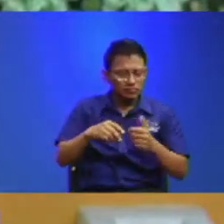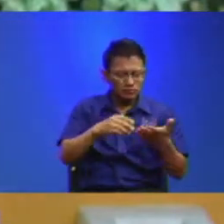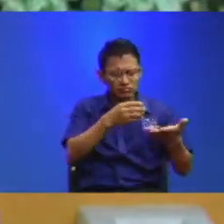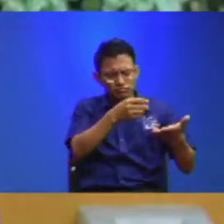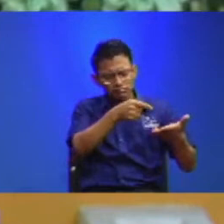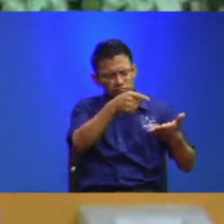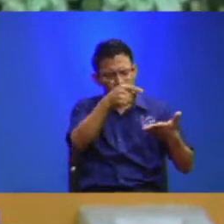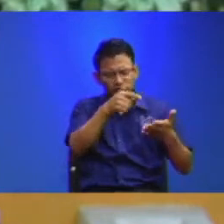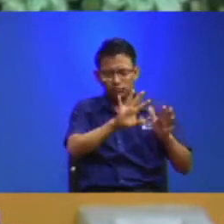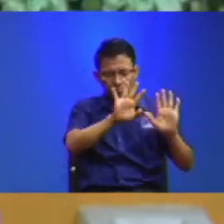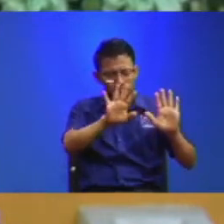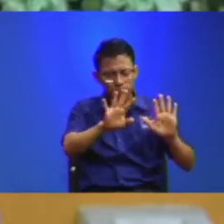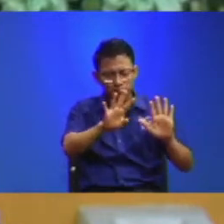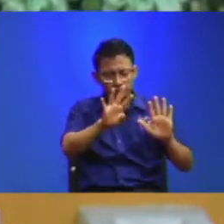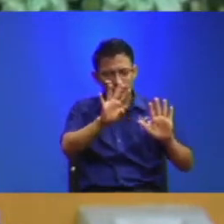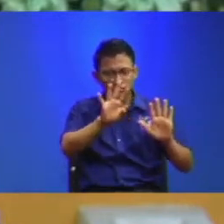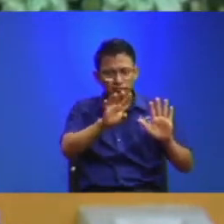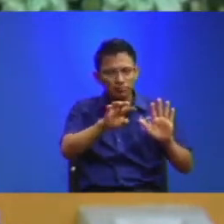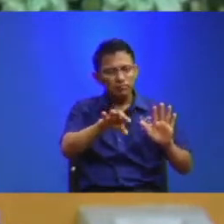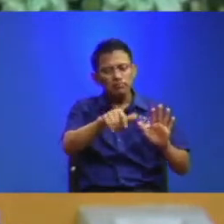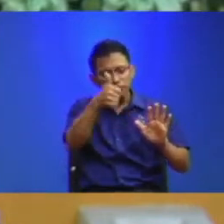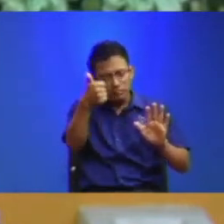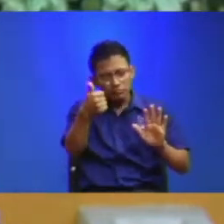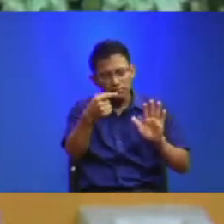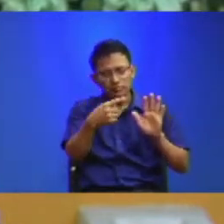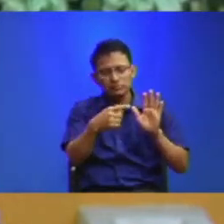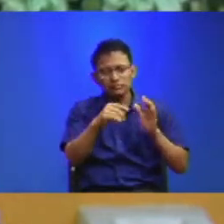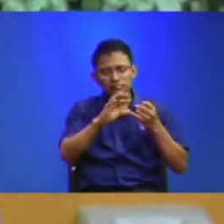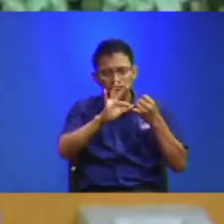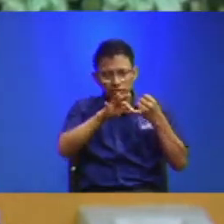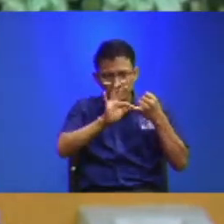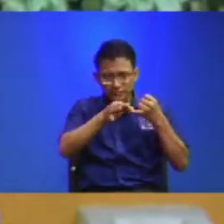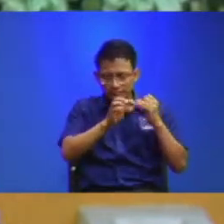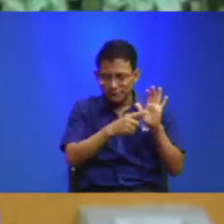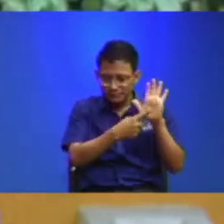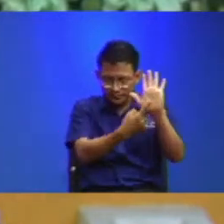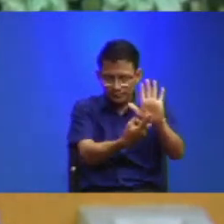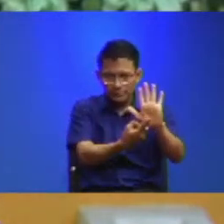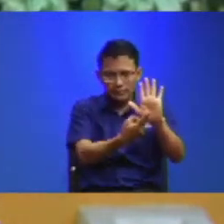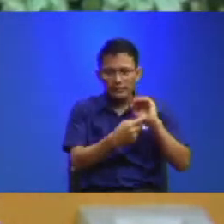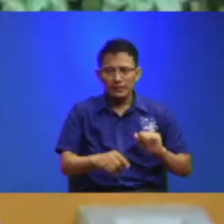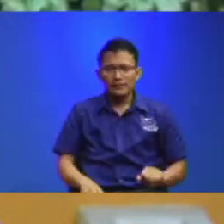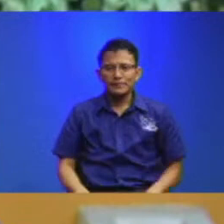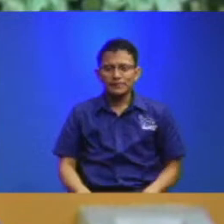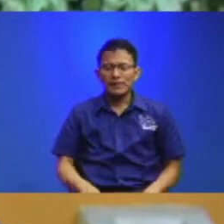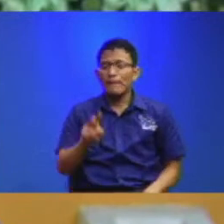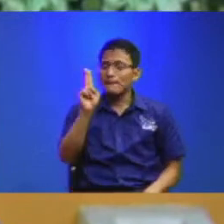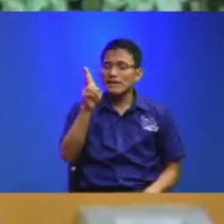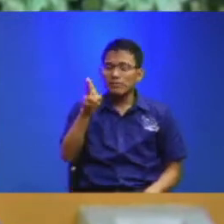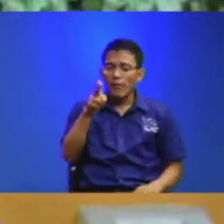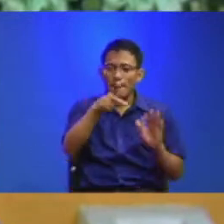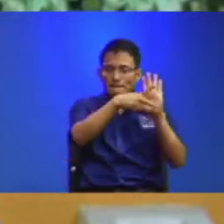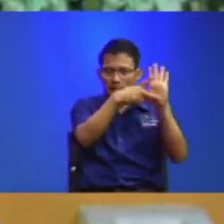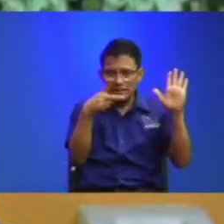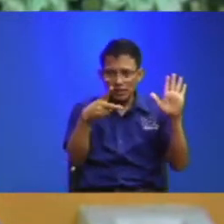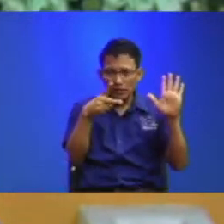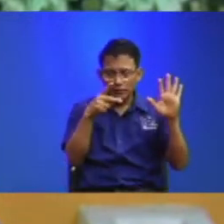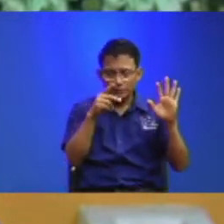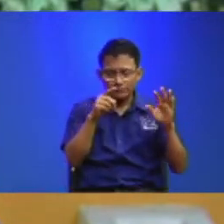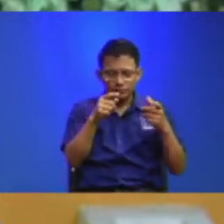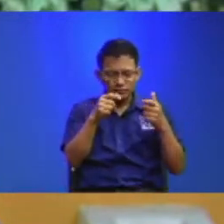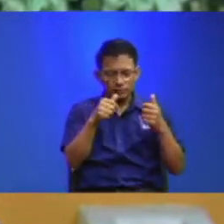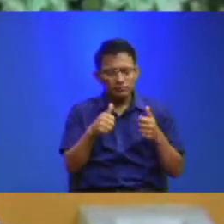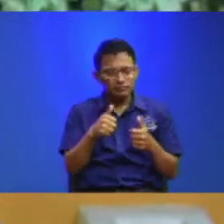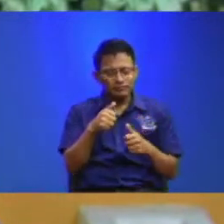el panorama. Le voy a leer otra versión o alguna otra. Y entonces usted se da cuenta que